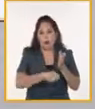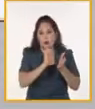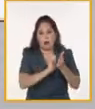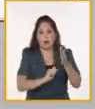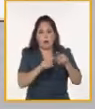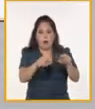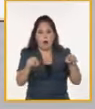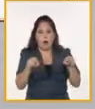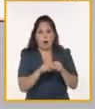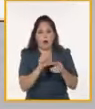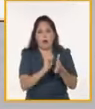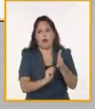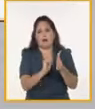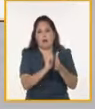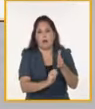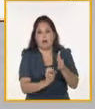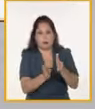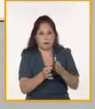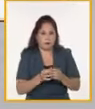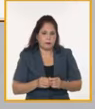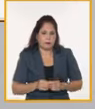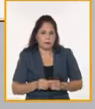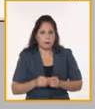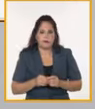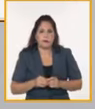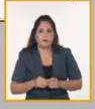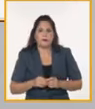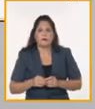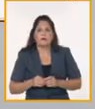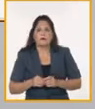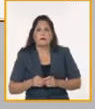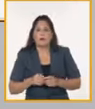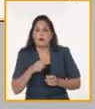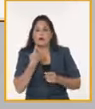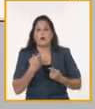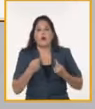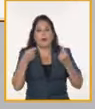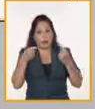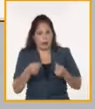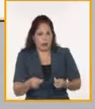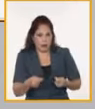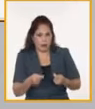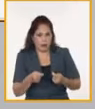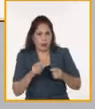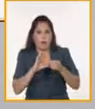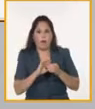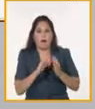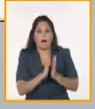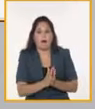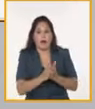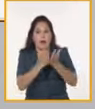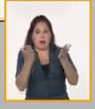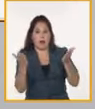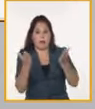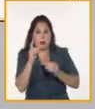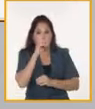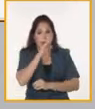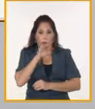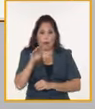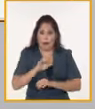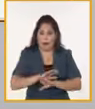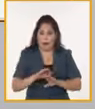hay sobre determinados activos y se decidió y así salió ya publicada la primera Norma que es